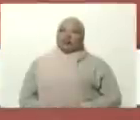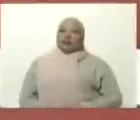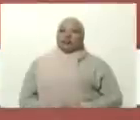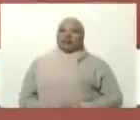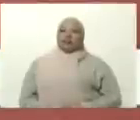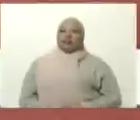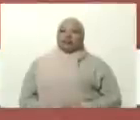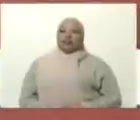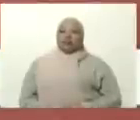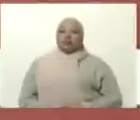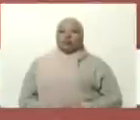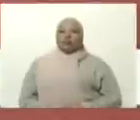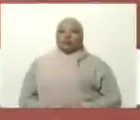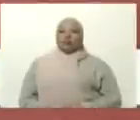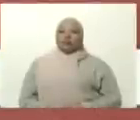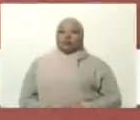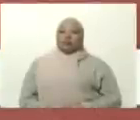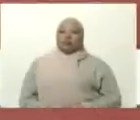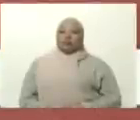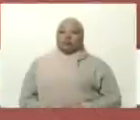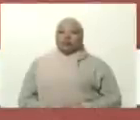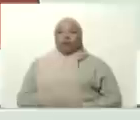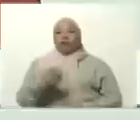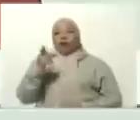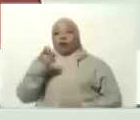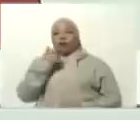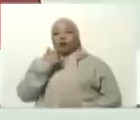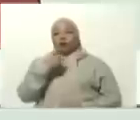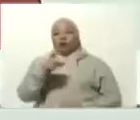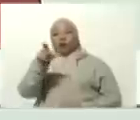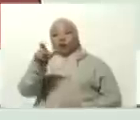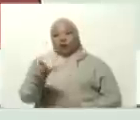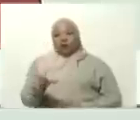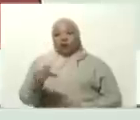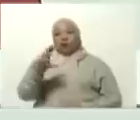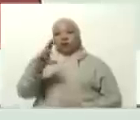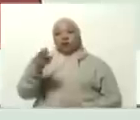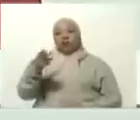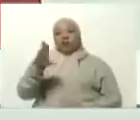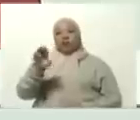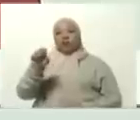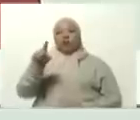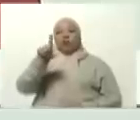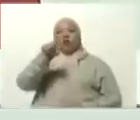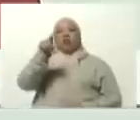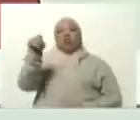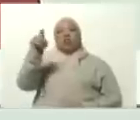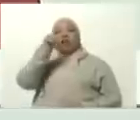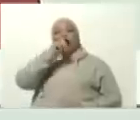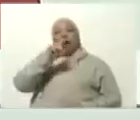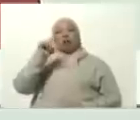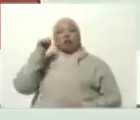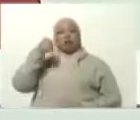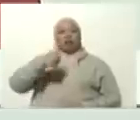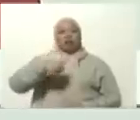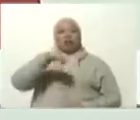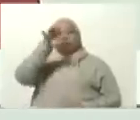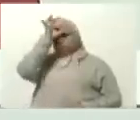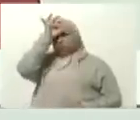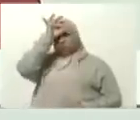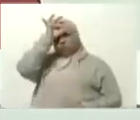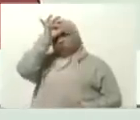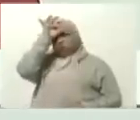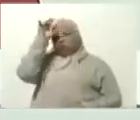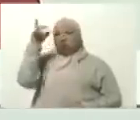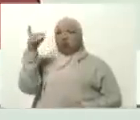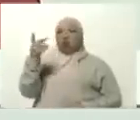Lo de Chevron, en realidad Chevron tiene aquí 100 años, ¿no? Eso creo que muy poca gente lo sabe. Pero Chevron